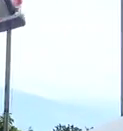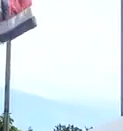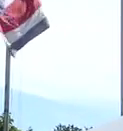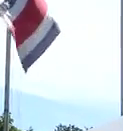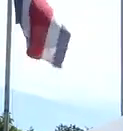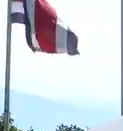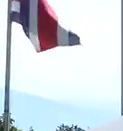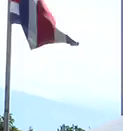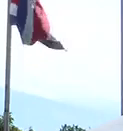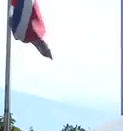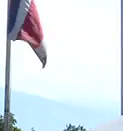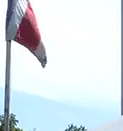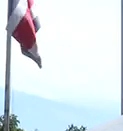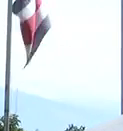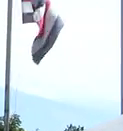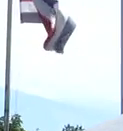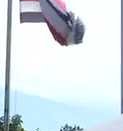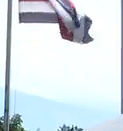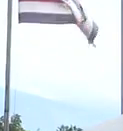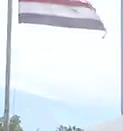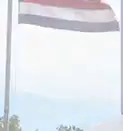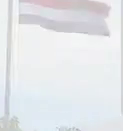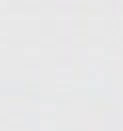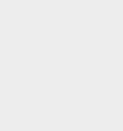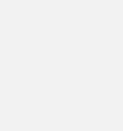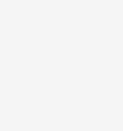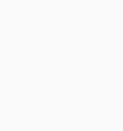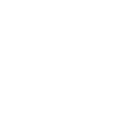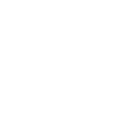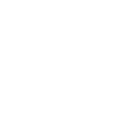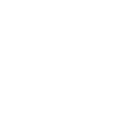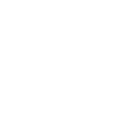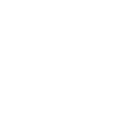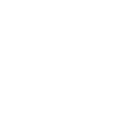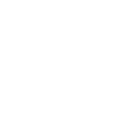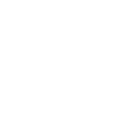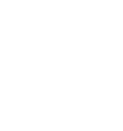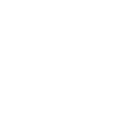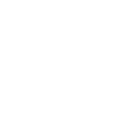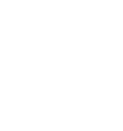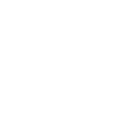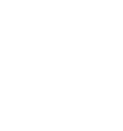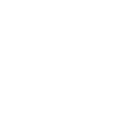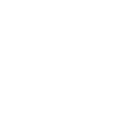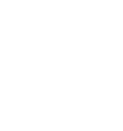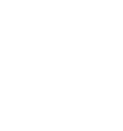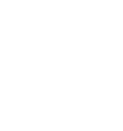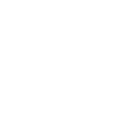Gobierno de Costa Rica.